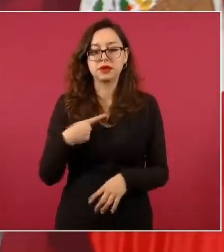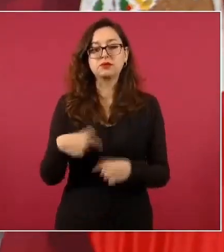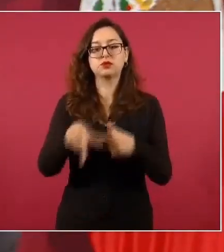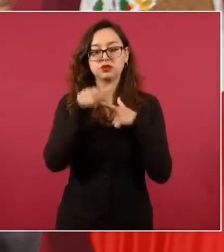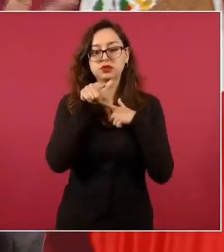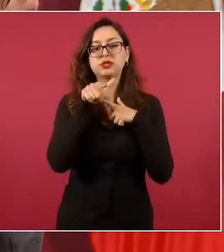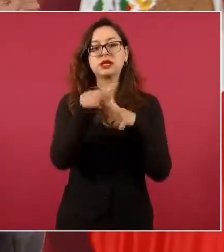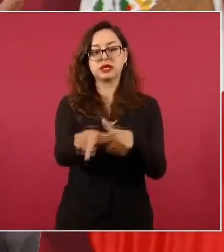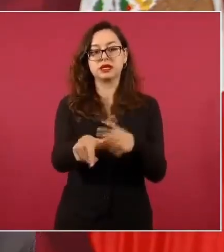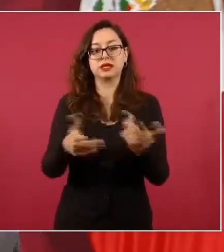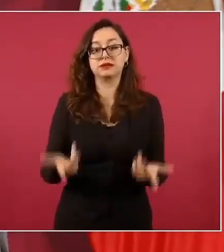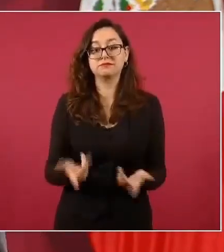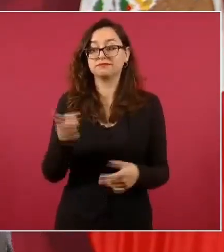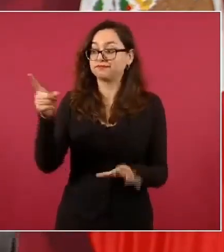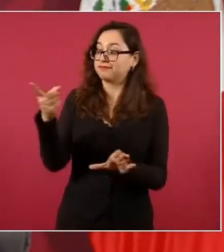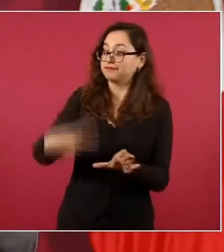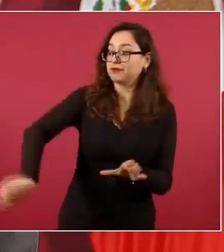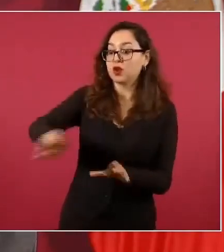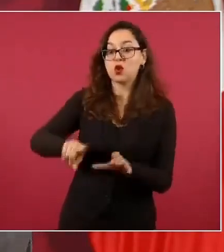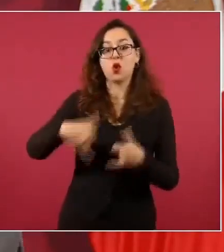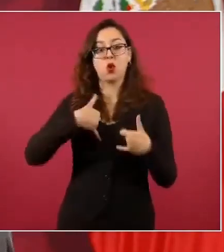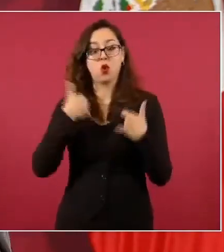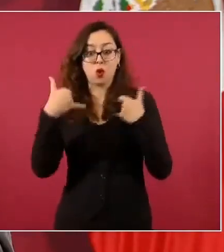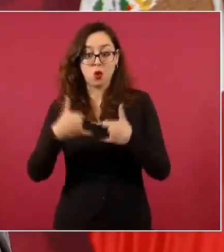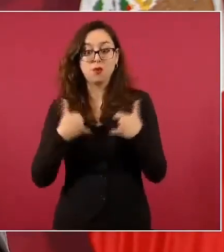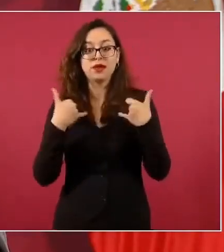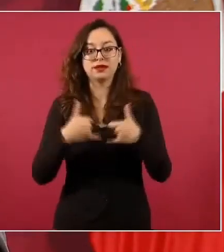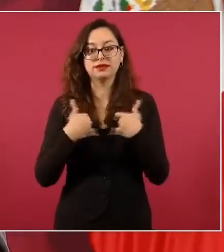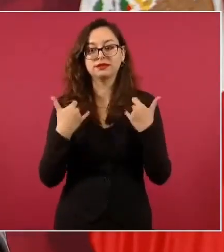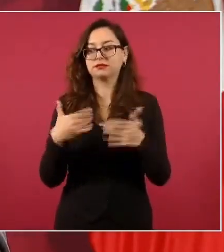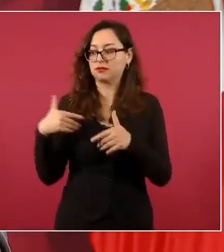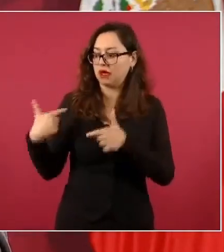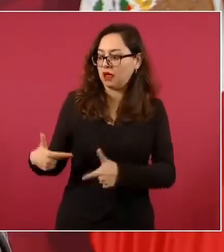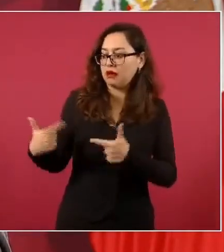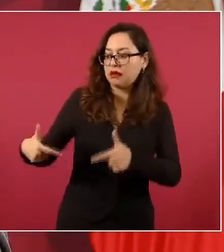Sobre todo pensando en los jóvenes, en las nuevas generaciones,